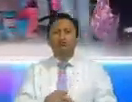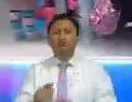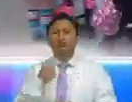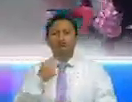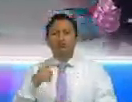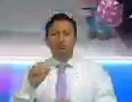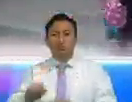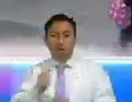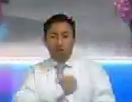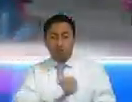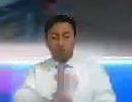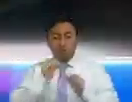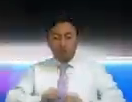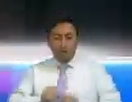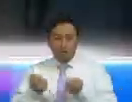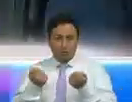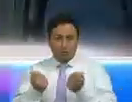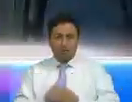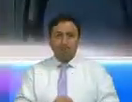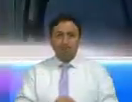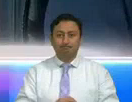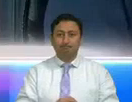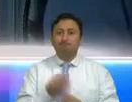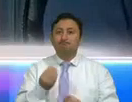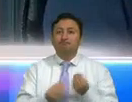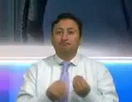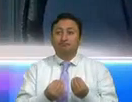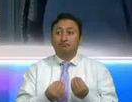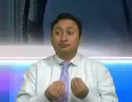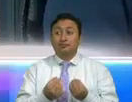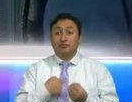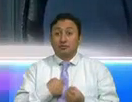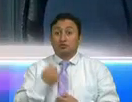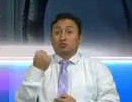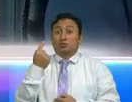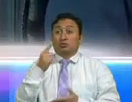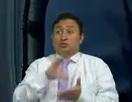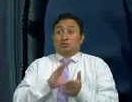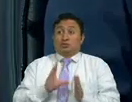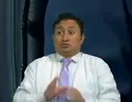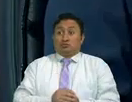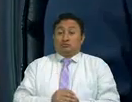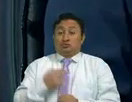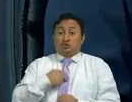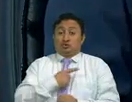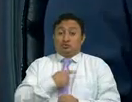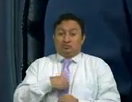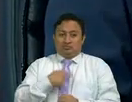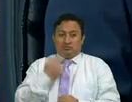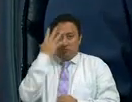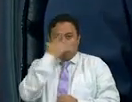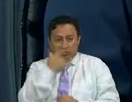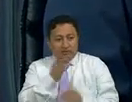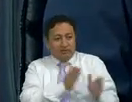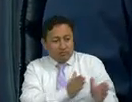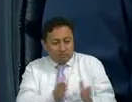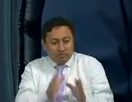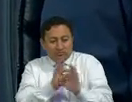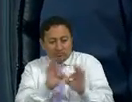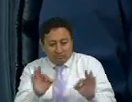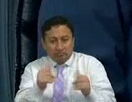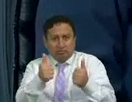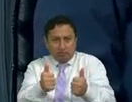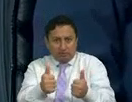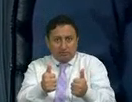su parte en este tema sostiene tenemos que ser corresponsables nosotros queremos una ciudad linda organizada limpia